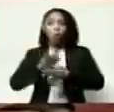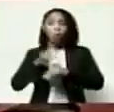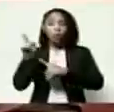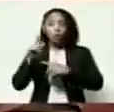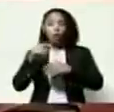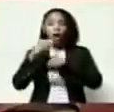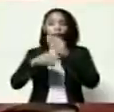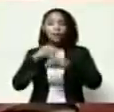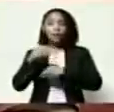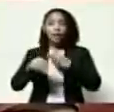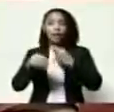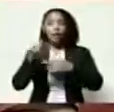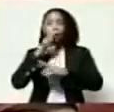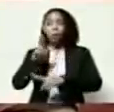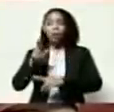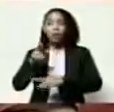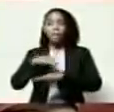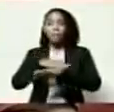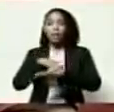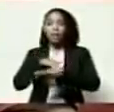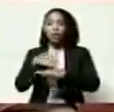cuentas al ministro.